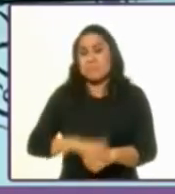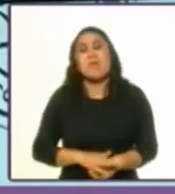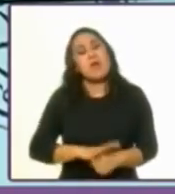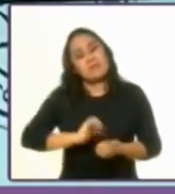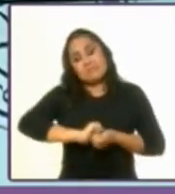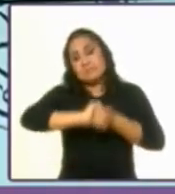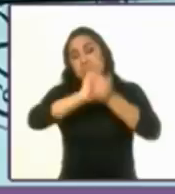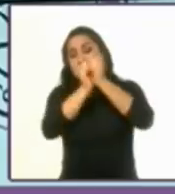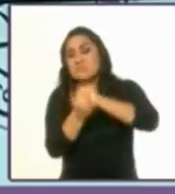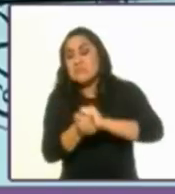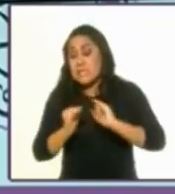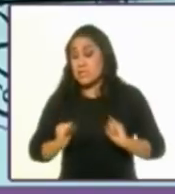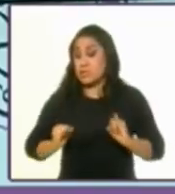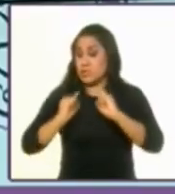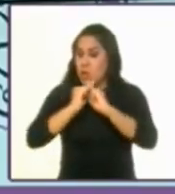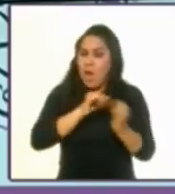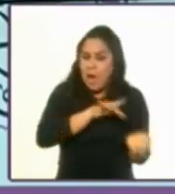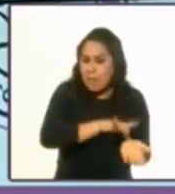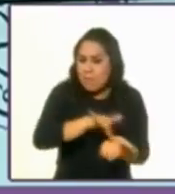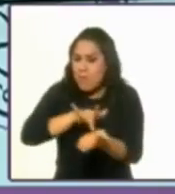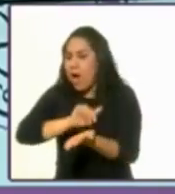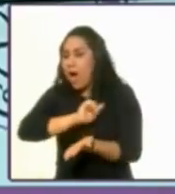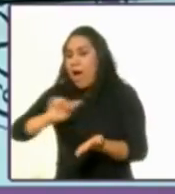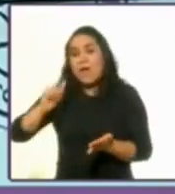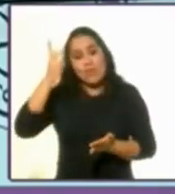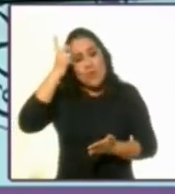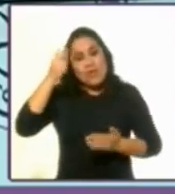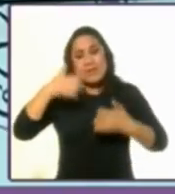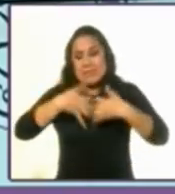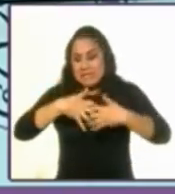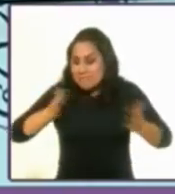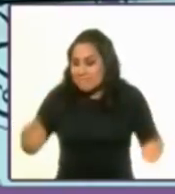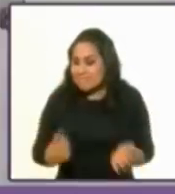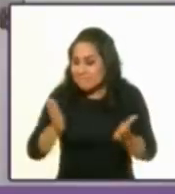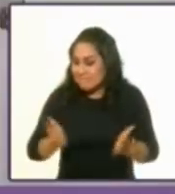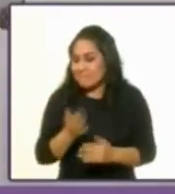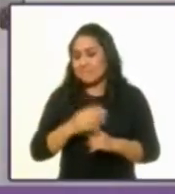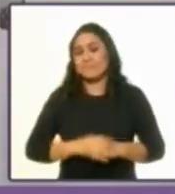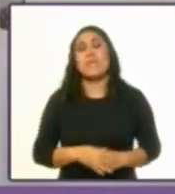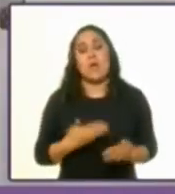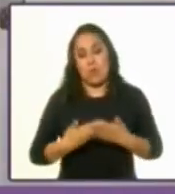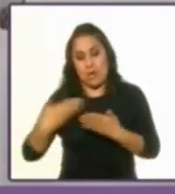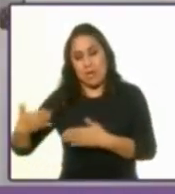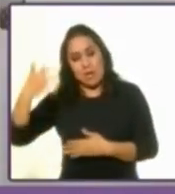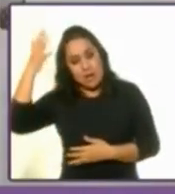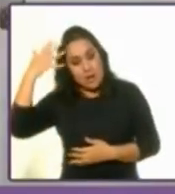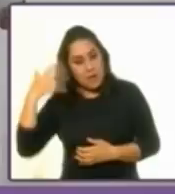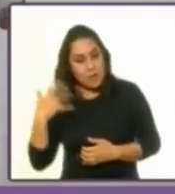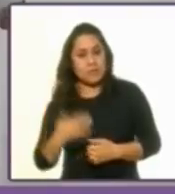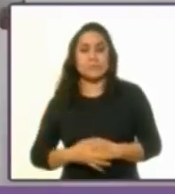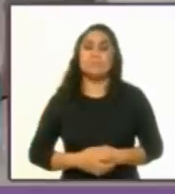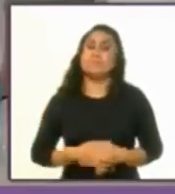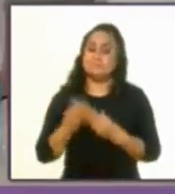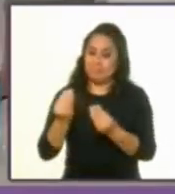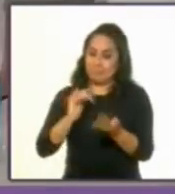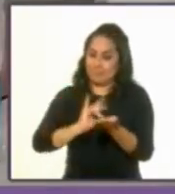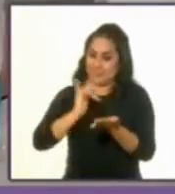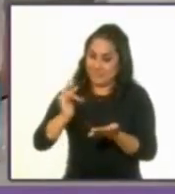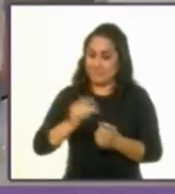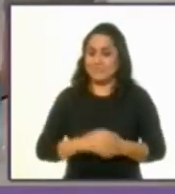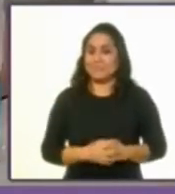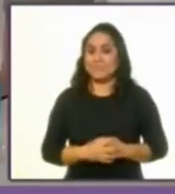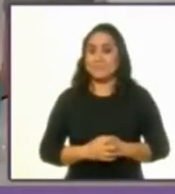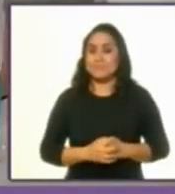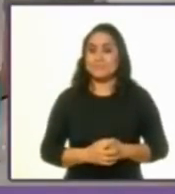instituto de apoyo al emprendedor y al empresario tiene la palabra claudia sheinbaum muchas gracias